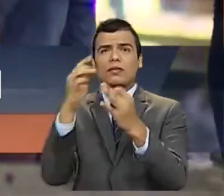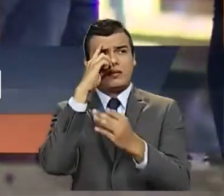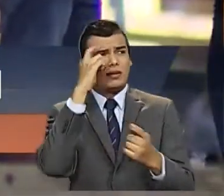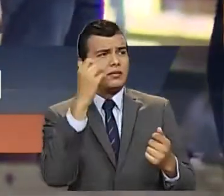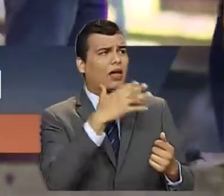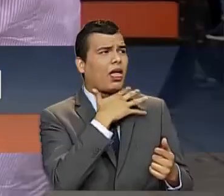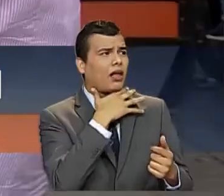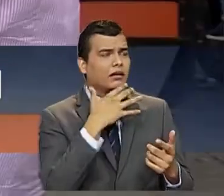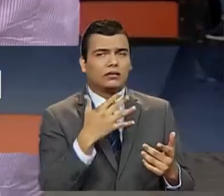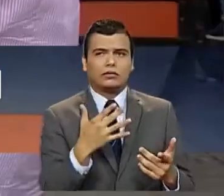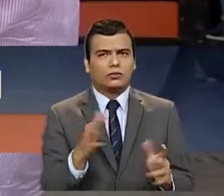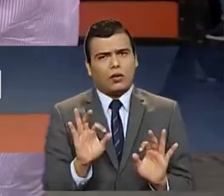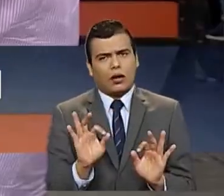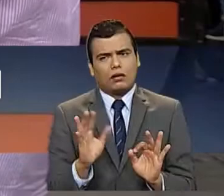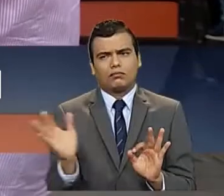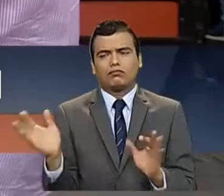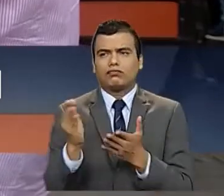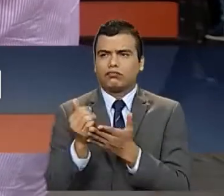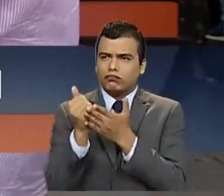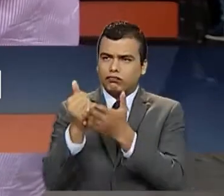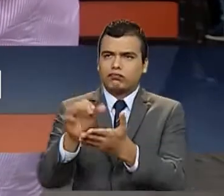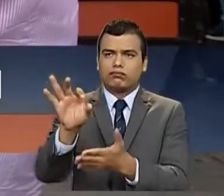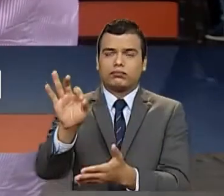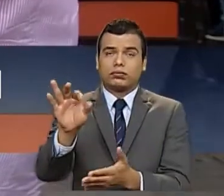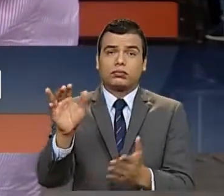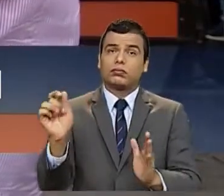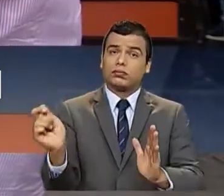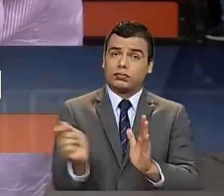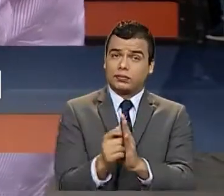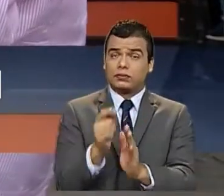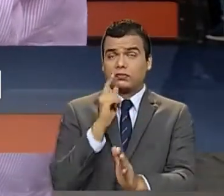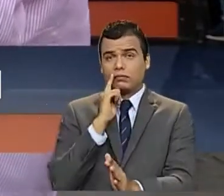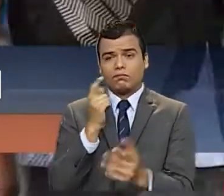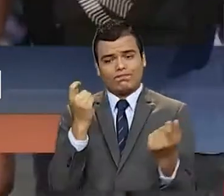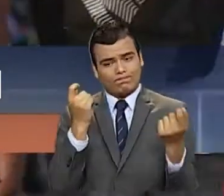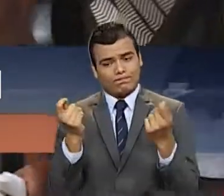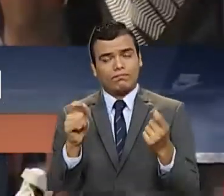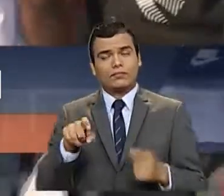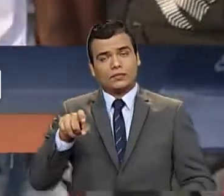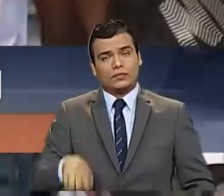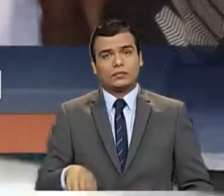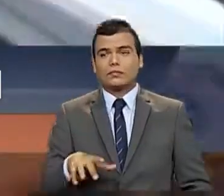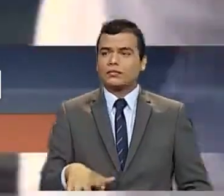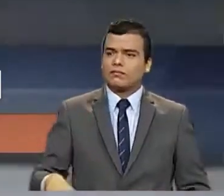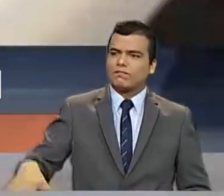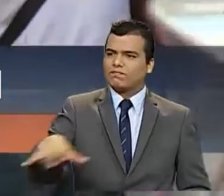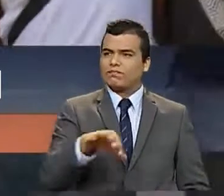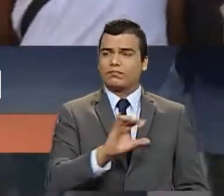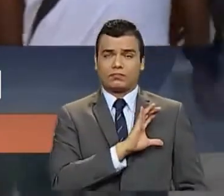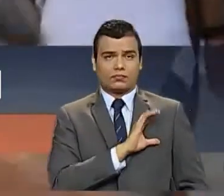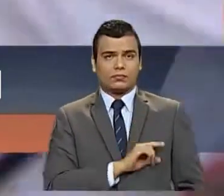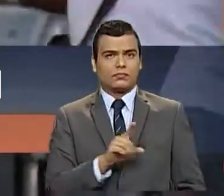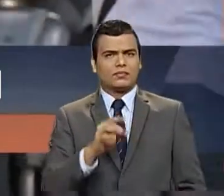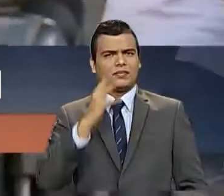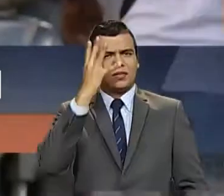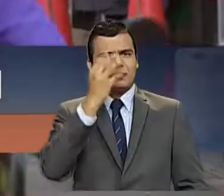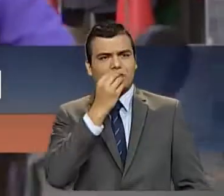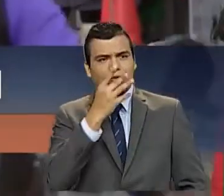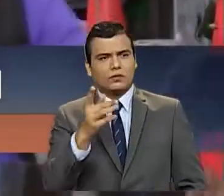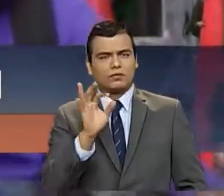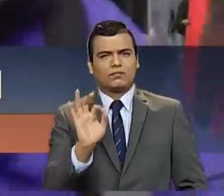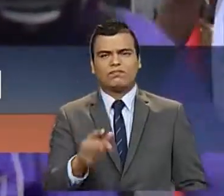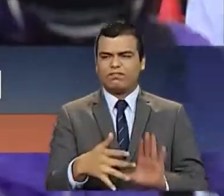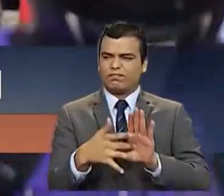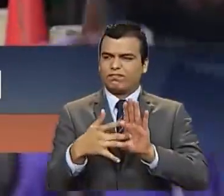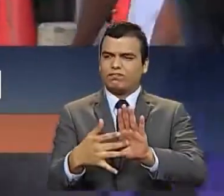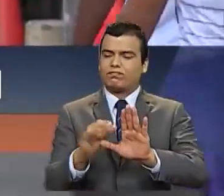a partir de la venta informal. Pero sí tenemos que regular el espacio. Queremos volver a ver una Cali bonita, una Cali con buena cara,